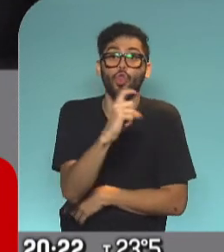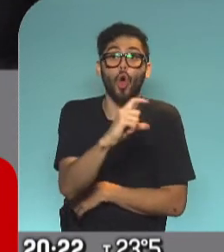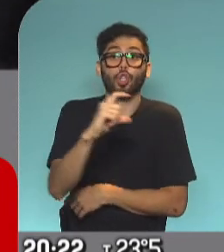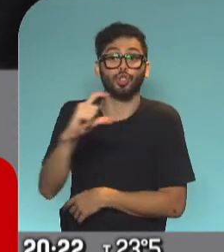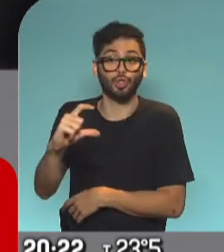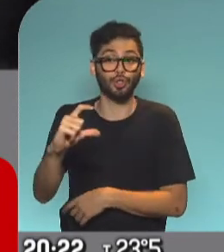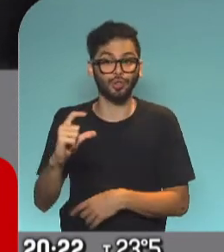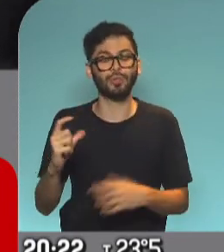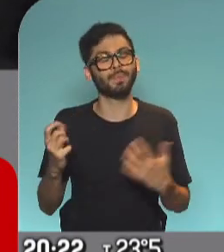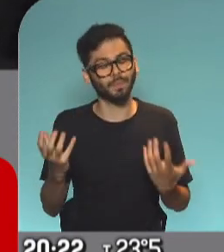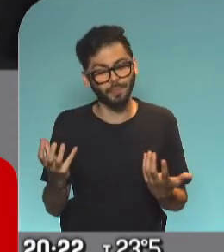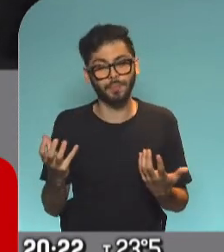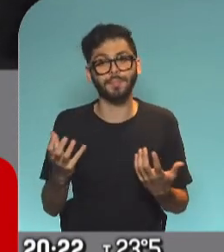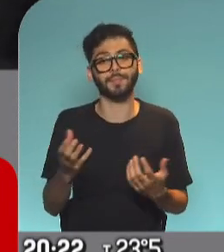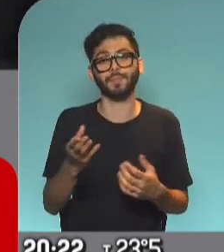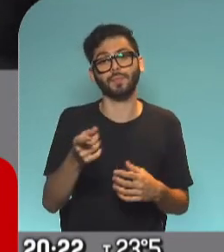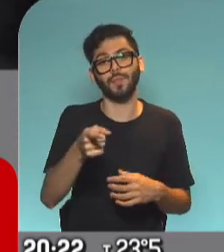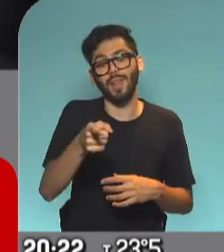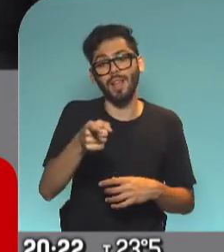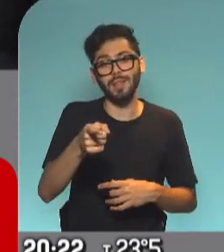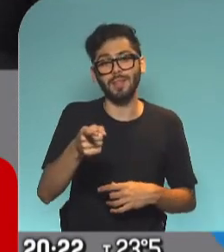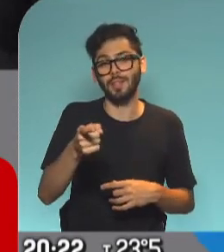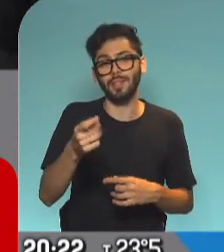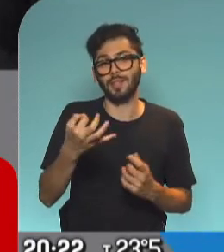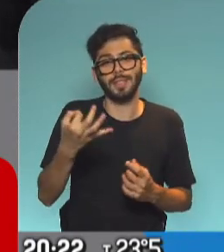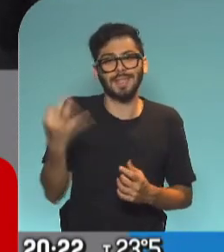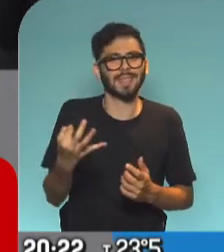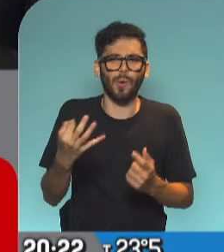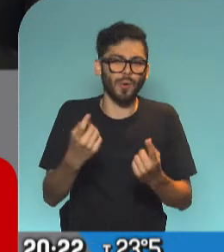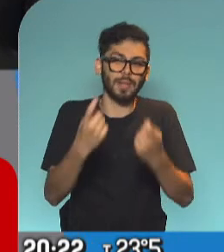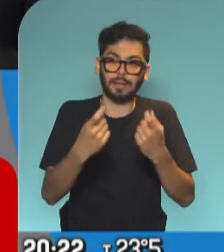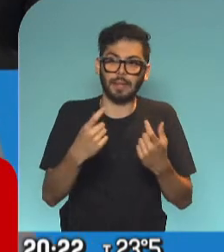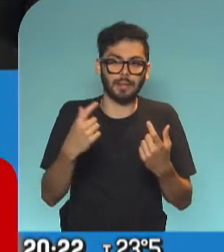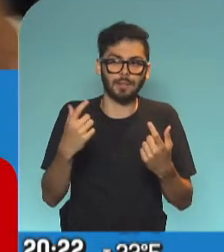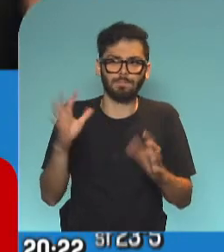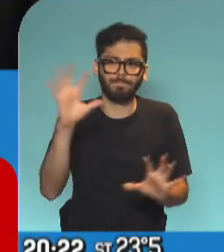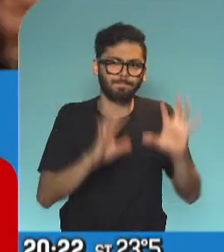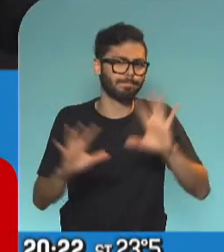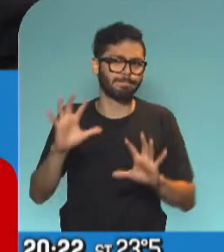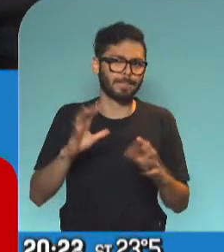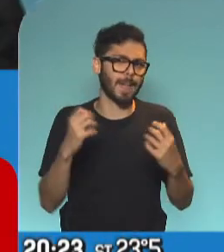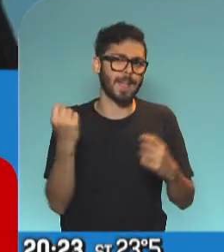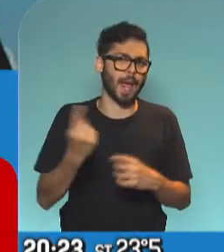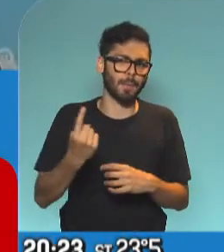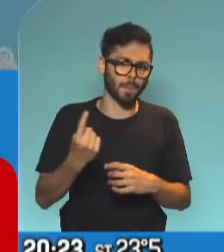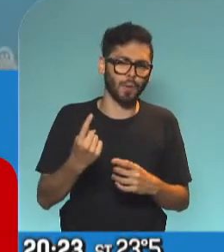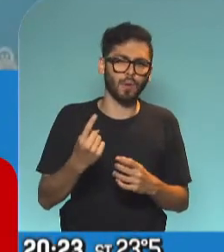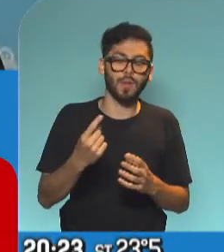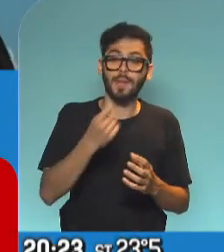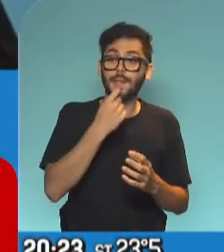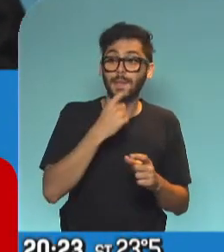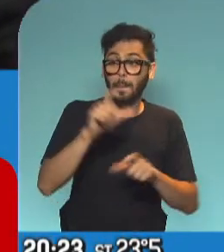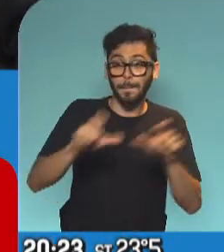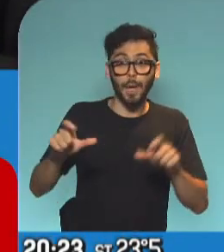que allí seguramente tendremos que tratar de organizarnos de la mejor manera posible. Y cuanto mayor cantidad de recursos